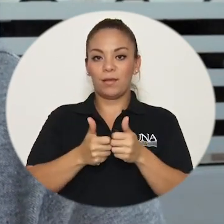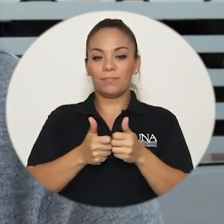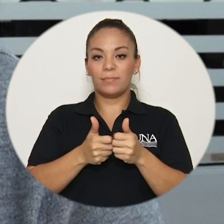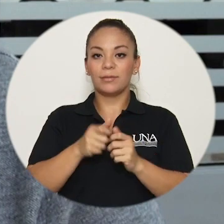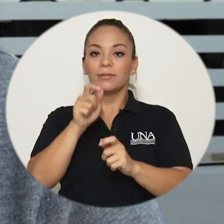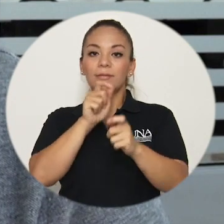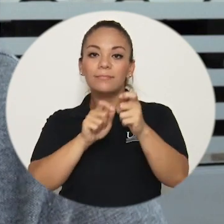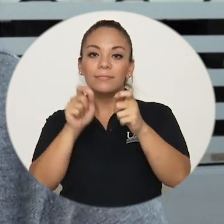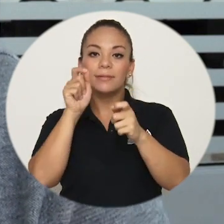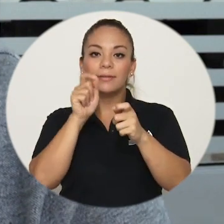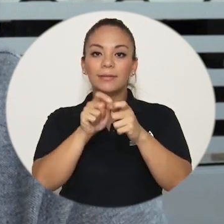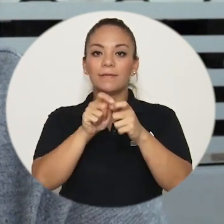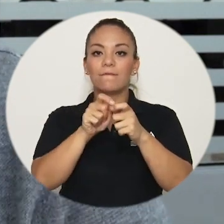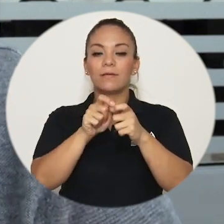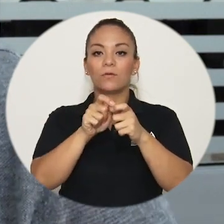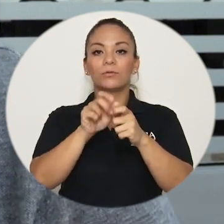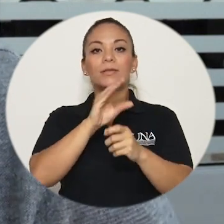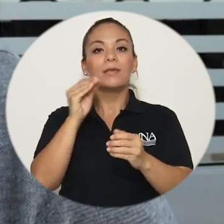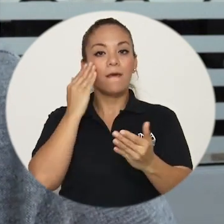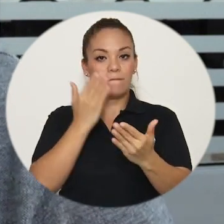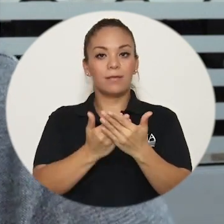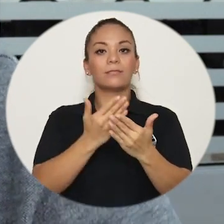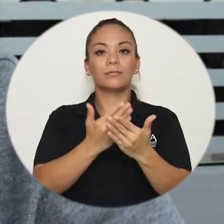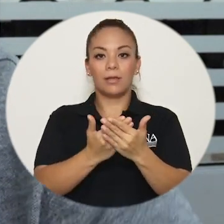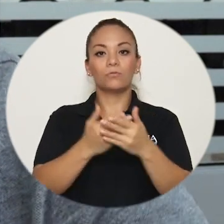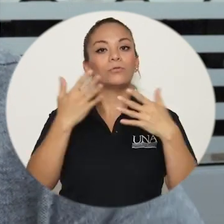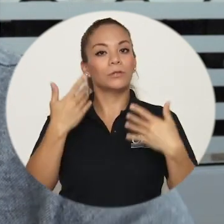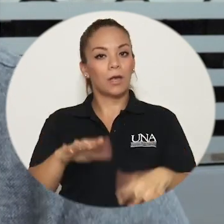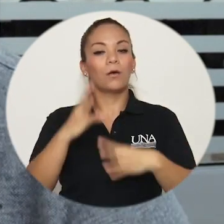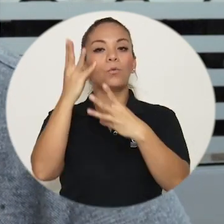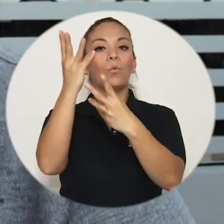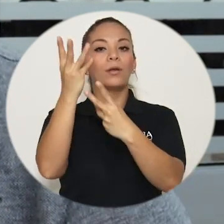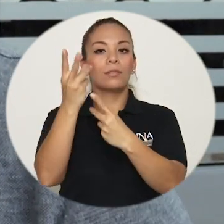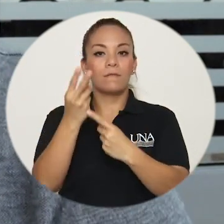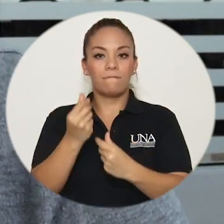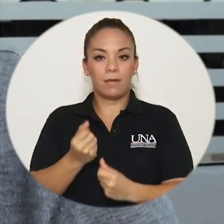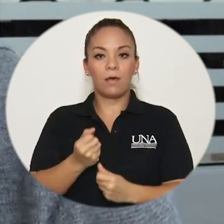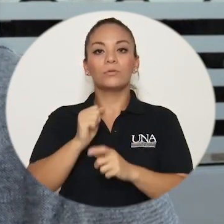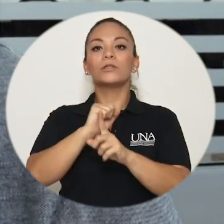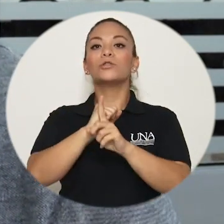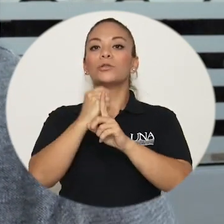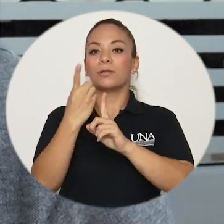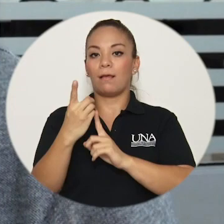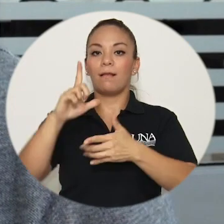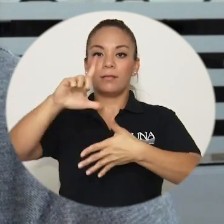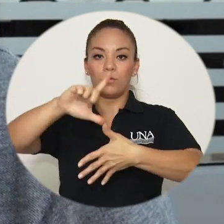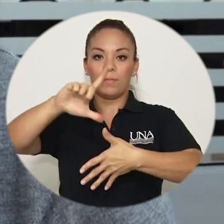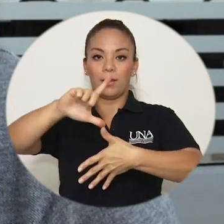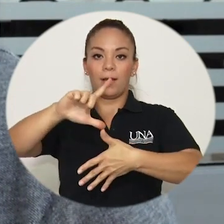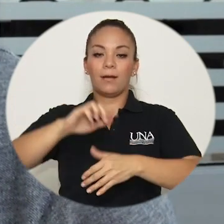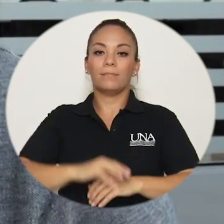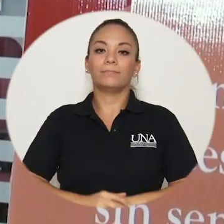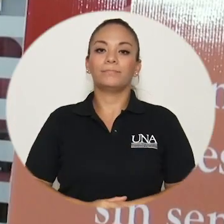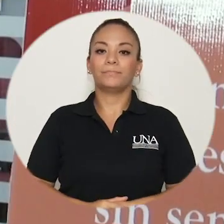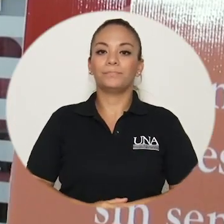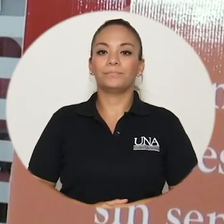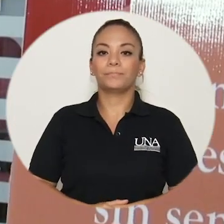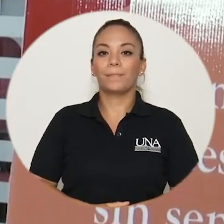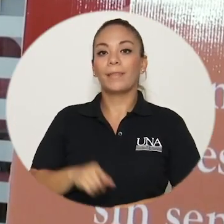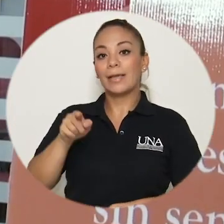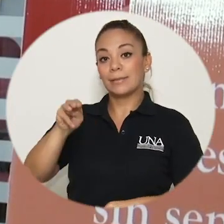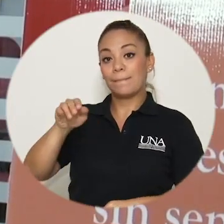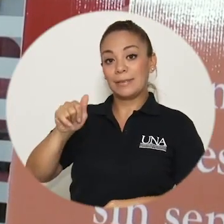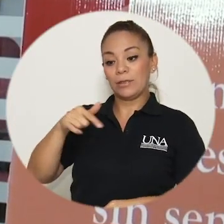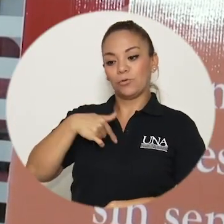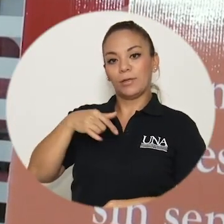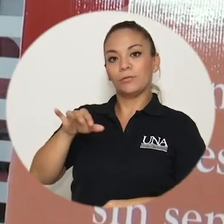problemas específicos y evidenciados, que han sido cuantificados en las sociedades latinoamericanas. Esta maestría la